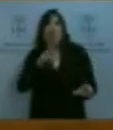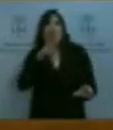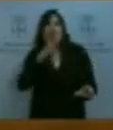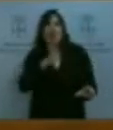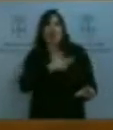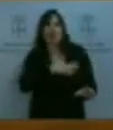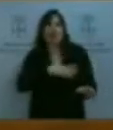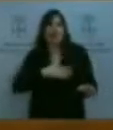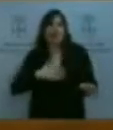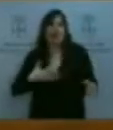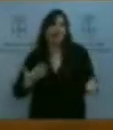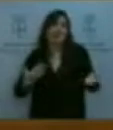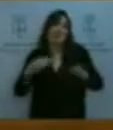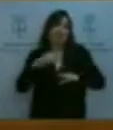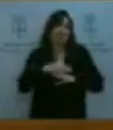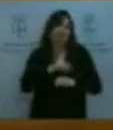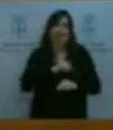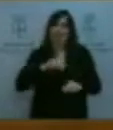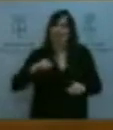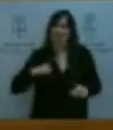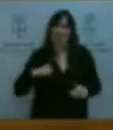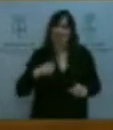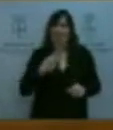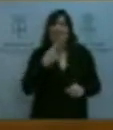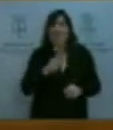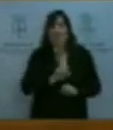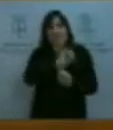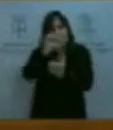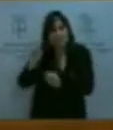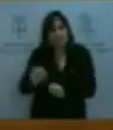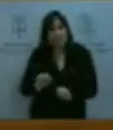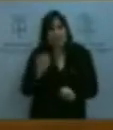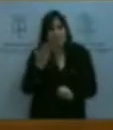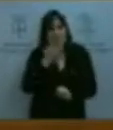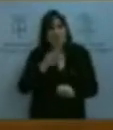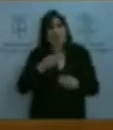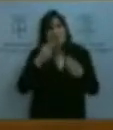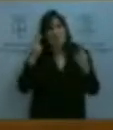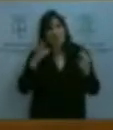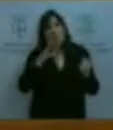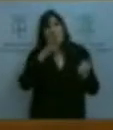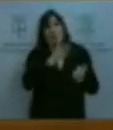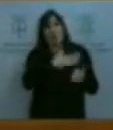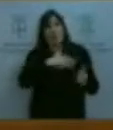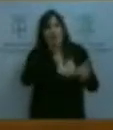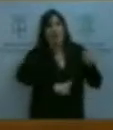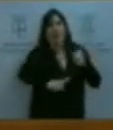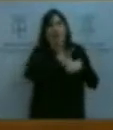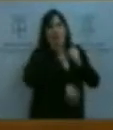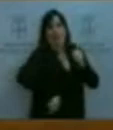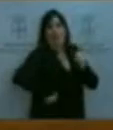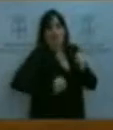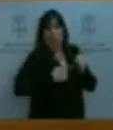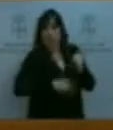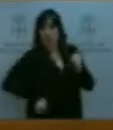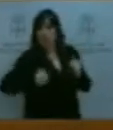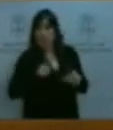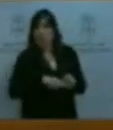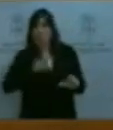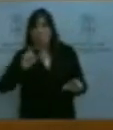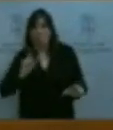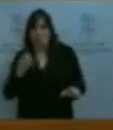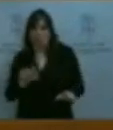que dice defender a la escuela pública para adelantarse a Podemos y que Podemos tuviera que irse del pacto educativo 48 horas después. Esto es lo que quiere, ama y